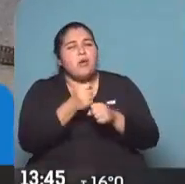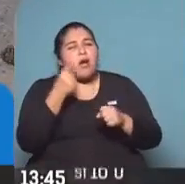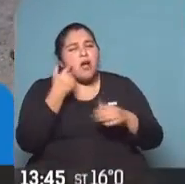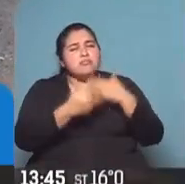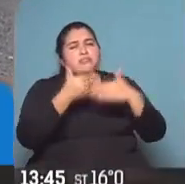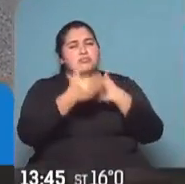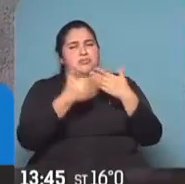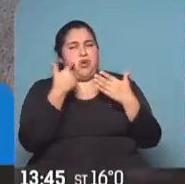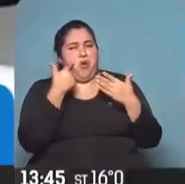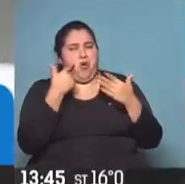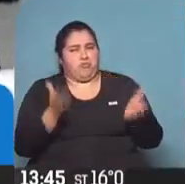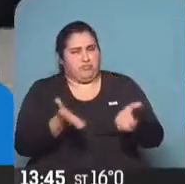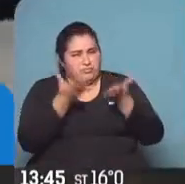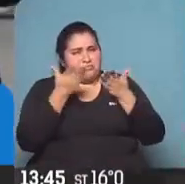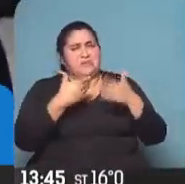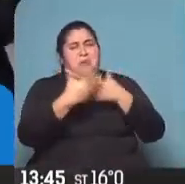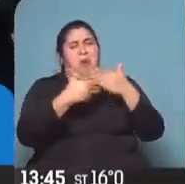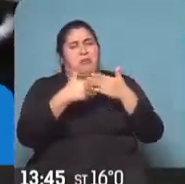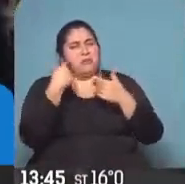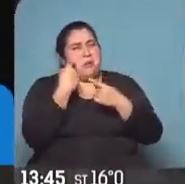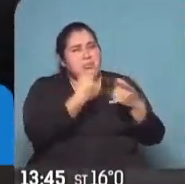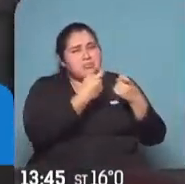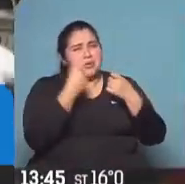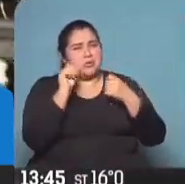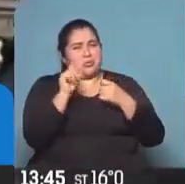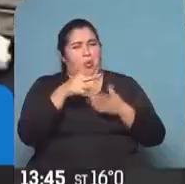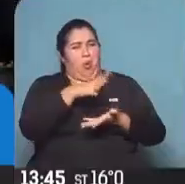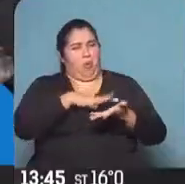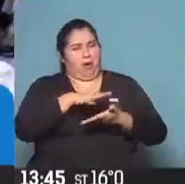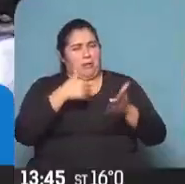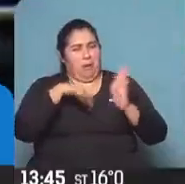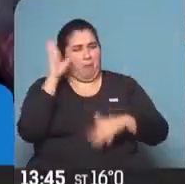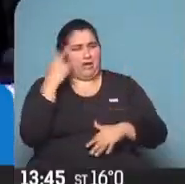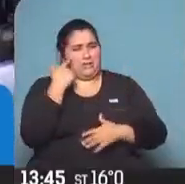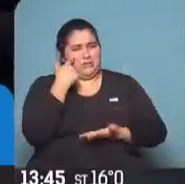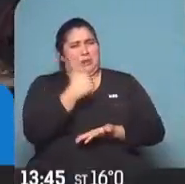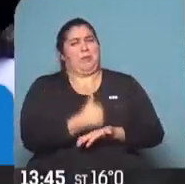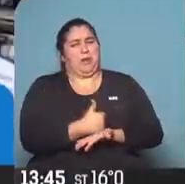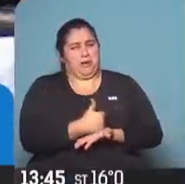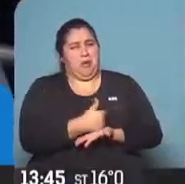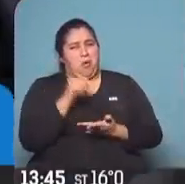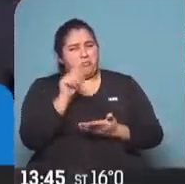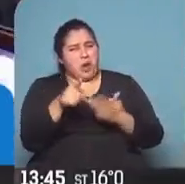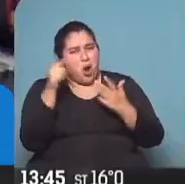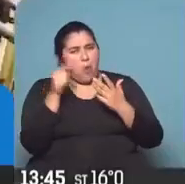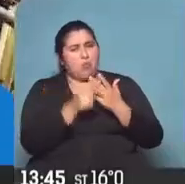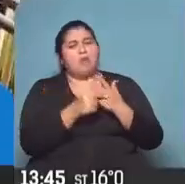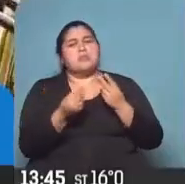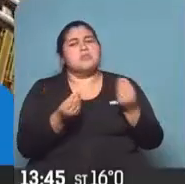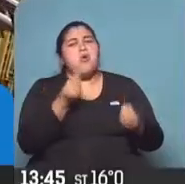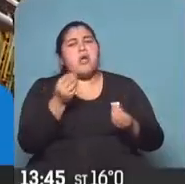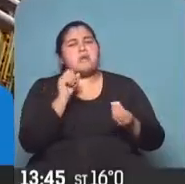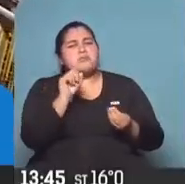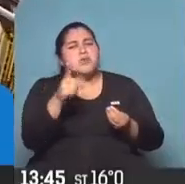esta institución forjando los descuidos de la patria viviendo el presente con el compromiso de entregar a la